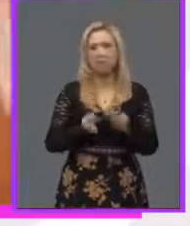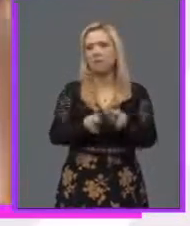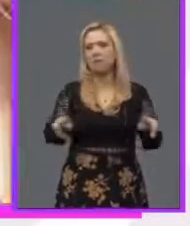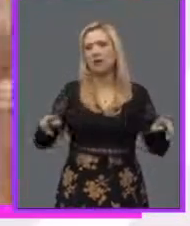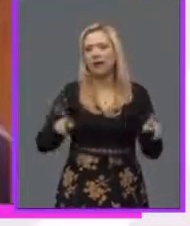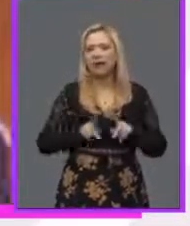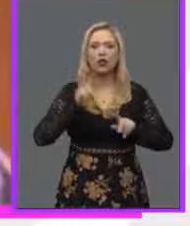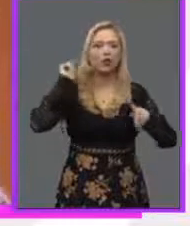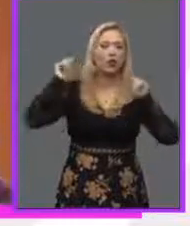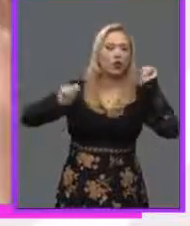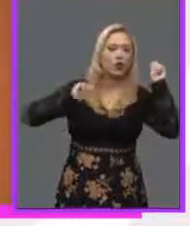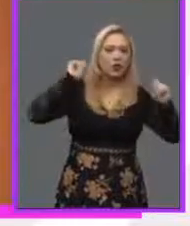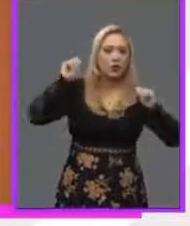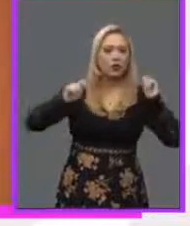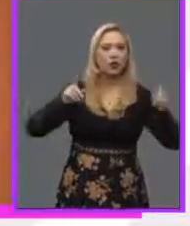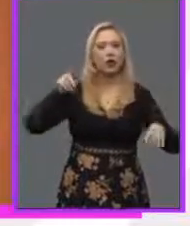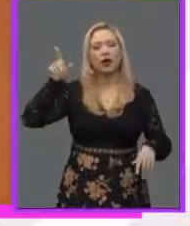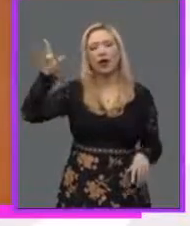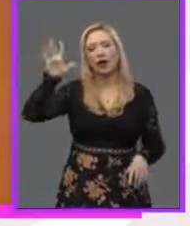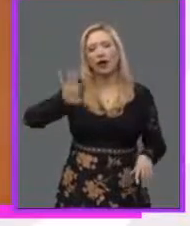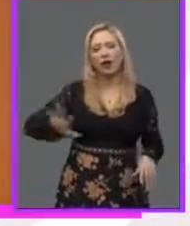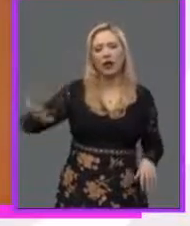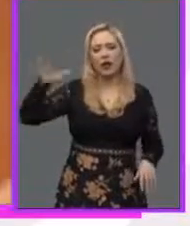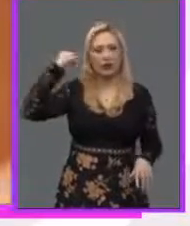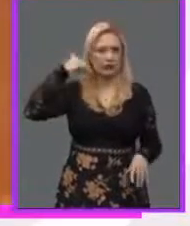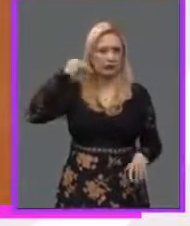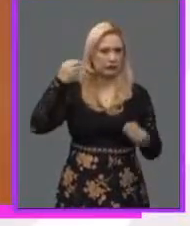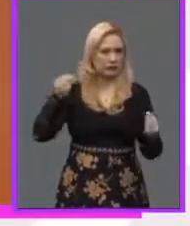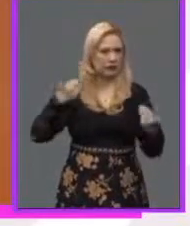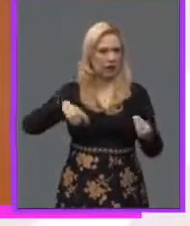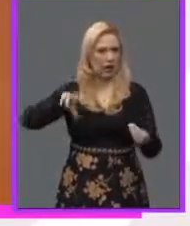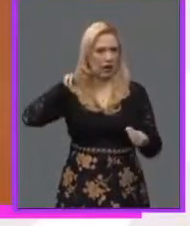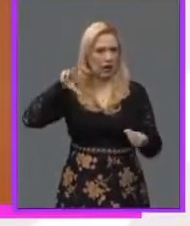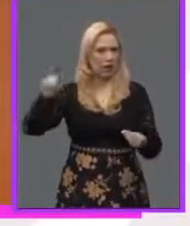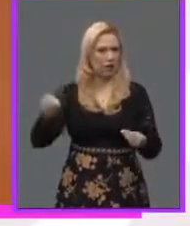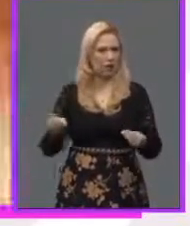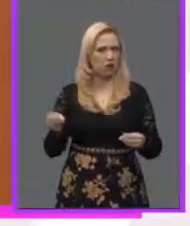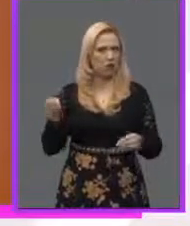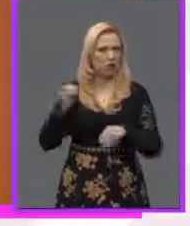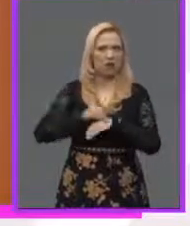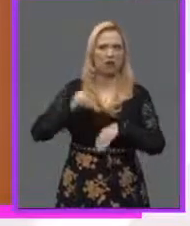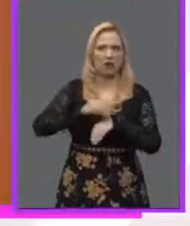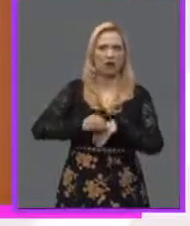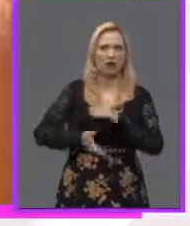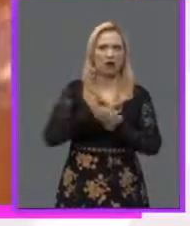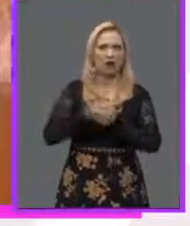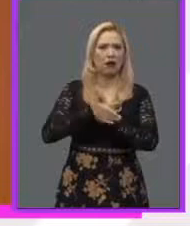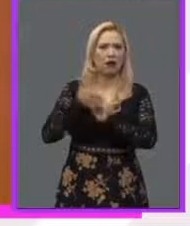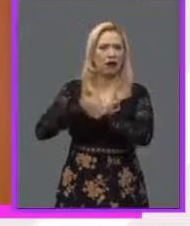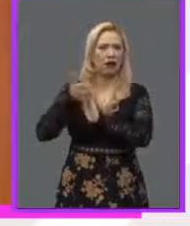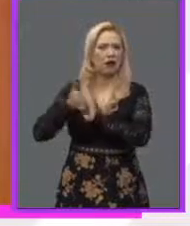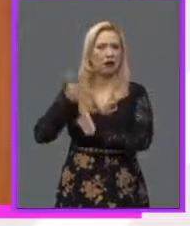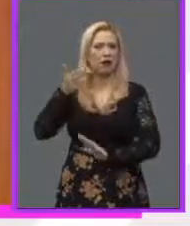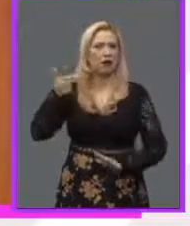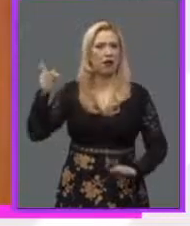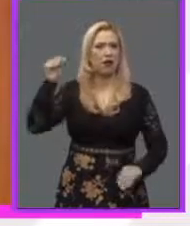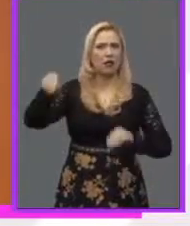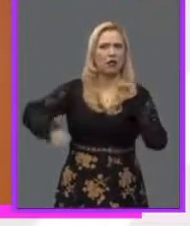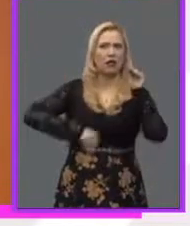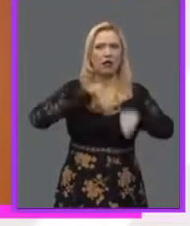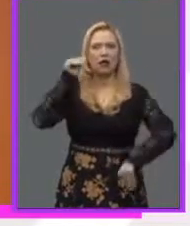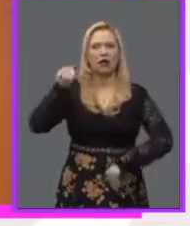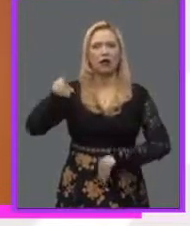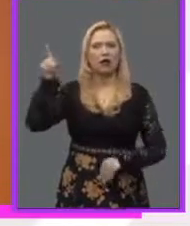un centro turístico, por ejemplo, en la península pasa mucho, sobre todo en Quintana Roo, ¿no? Y ahora en Yucatán, pues lo estamos viendo